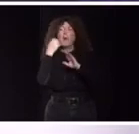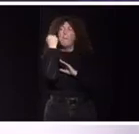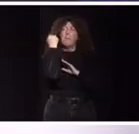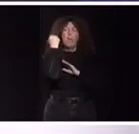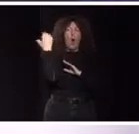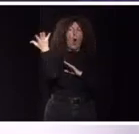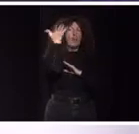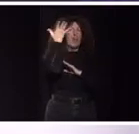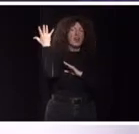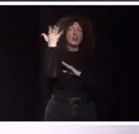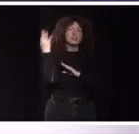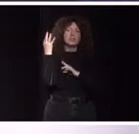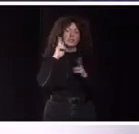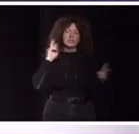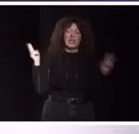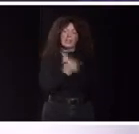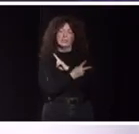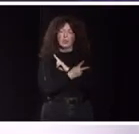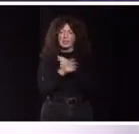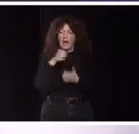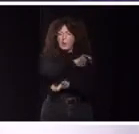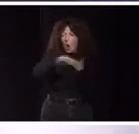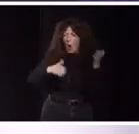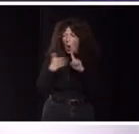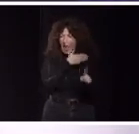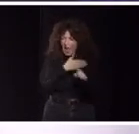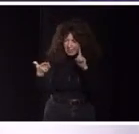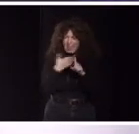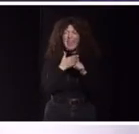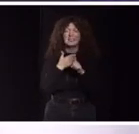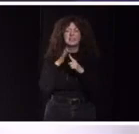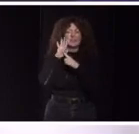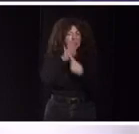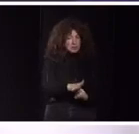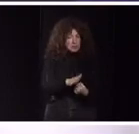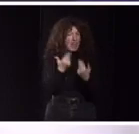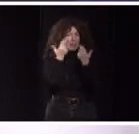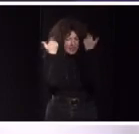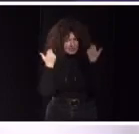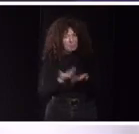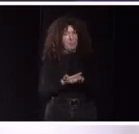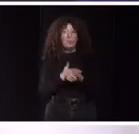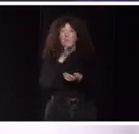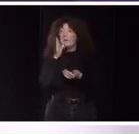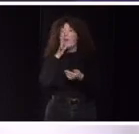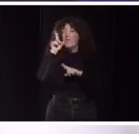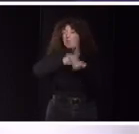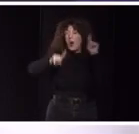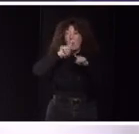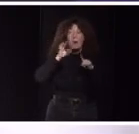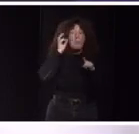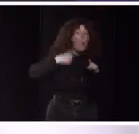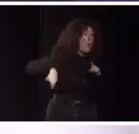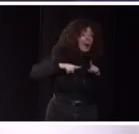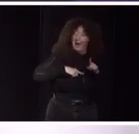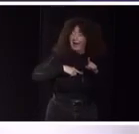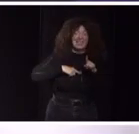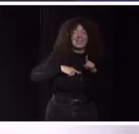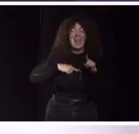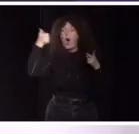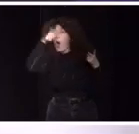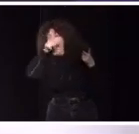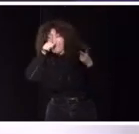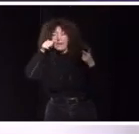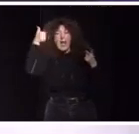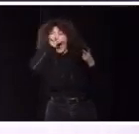poderosos una respuesta en forma de violencia y de intento de disciplinamiento, porque el problema no son las mujeres o los hombres